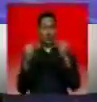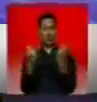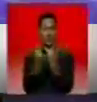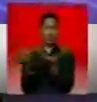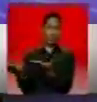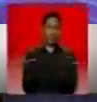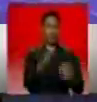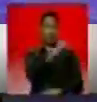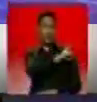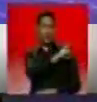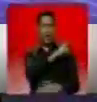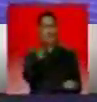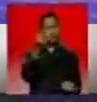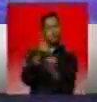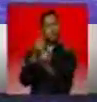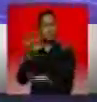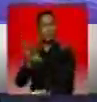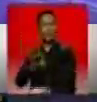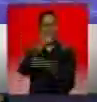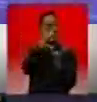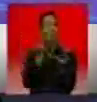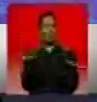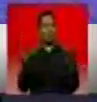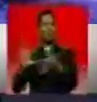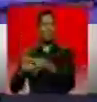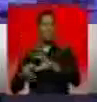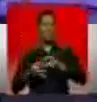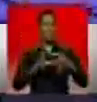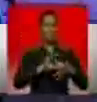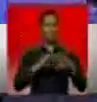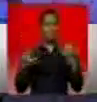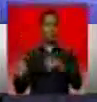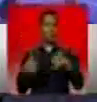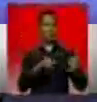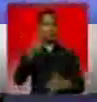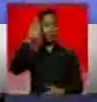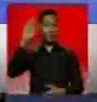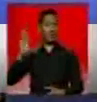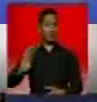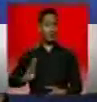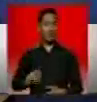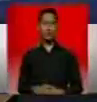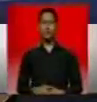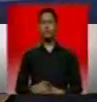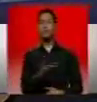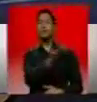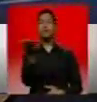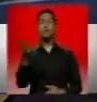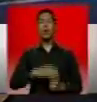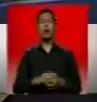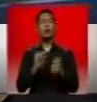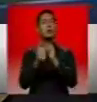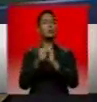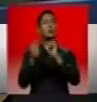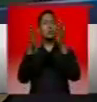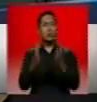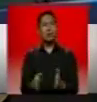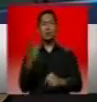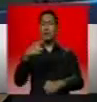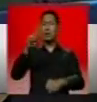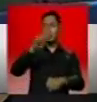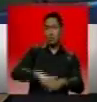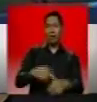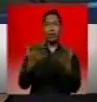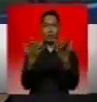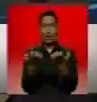delegación que nos representa en las olimpiadas destacan el trabajo desplegado por los deportistas nacionales para conseguir un cupo en la